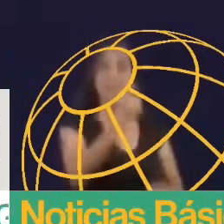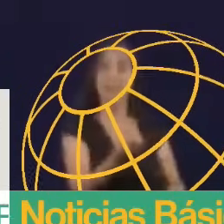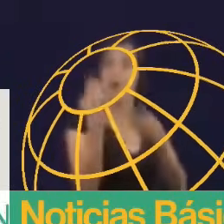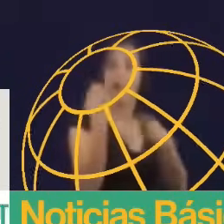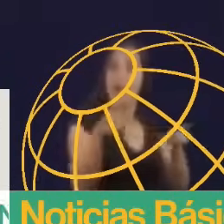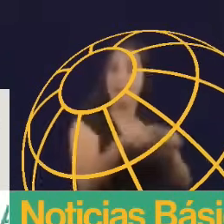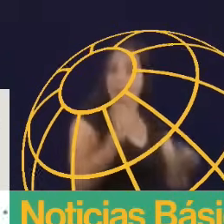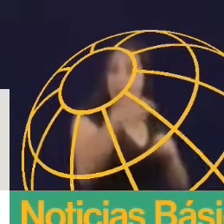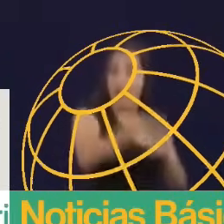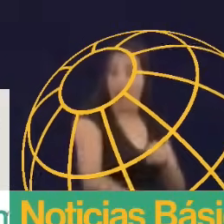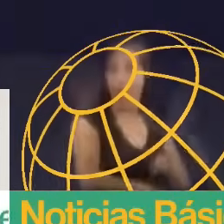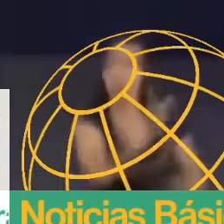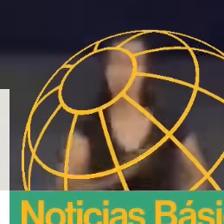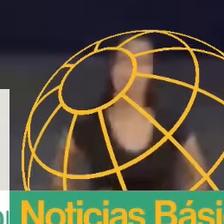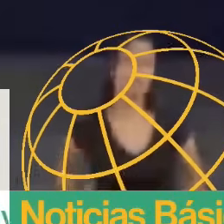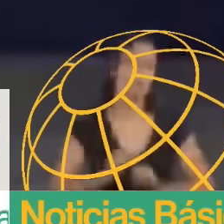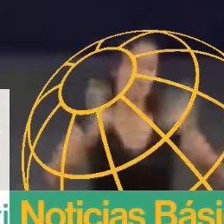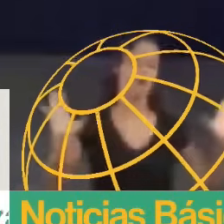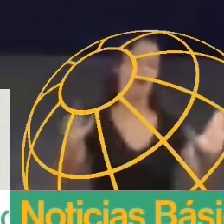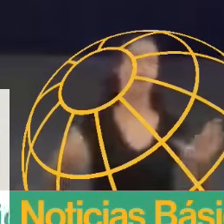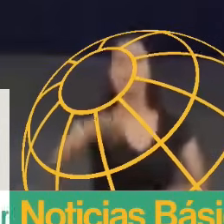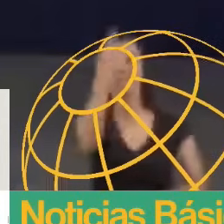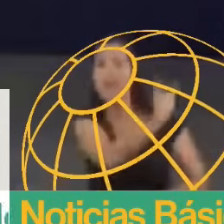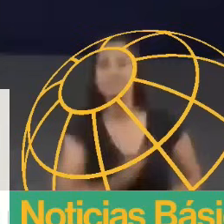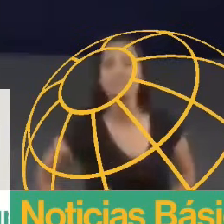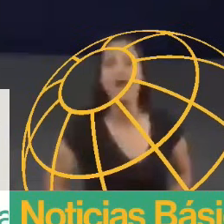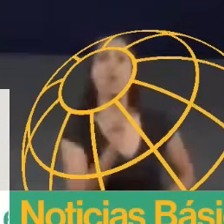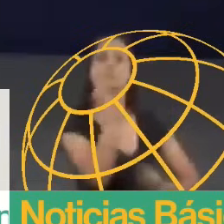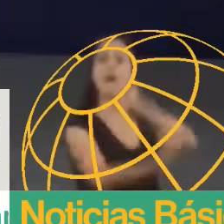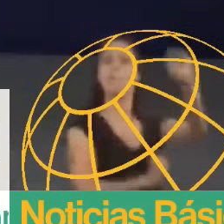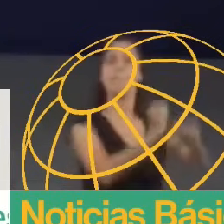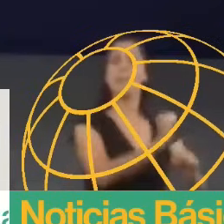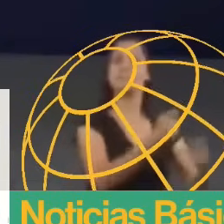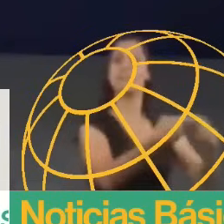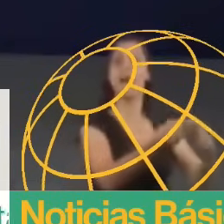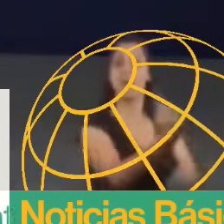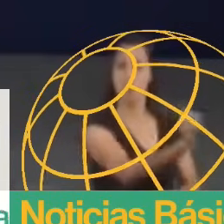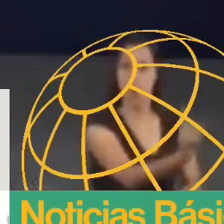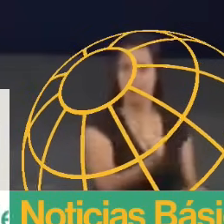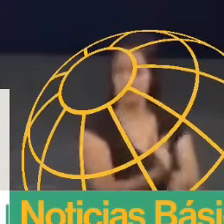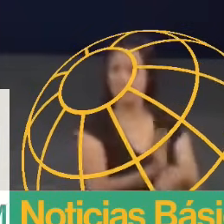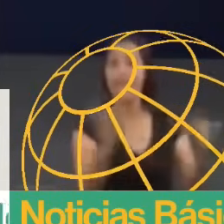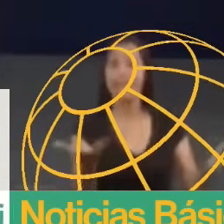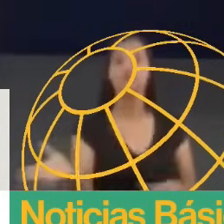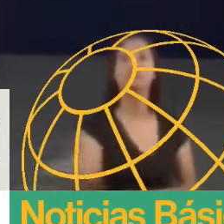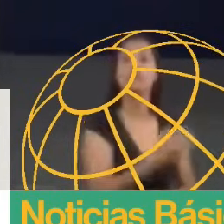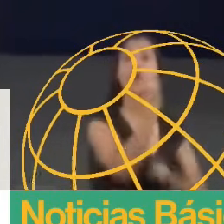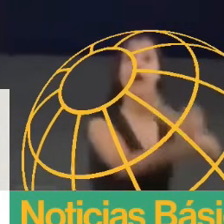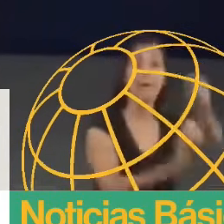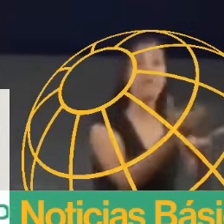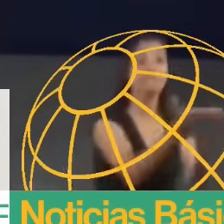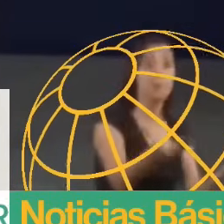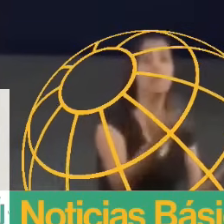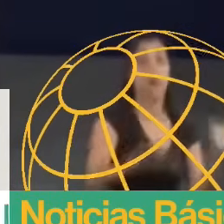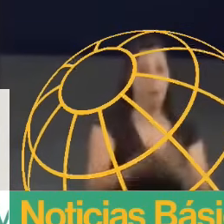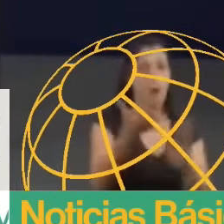como funcionaba hasta ahora deja de existir el Estado no es empresario por eso todas las empresas del estado se van a abrir a